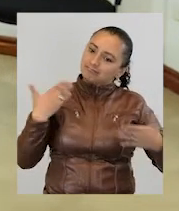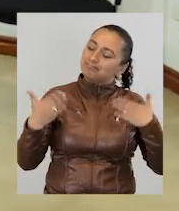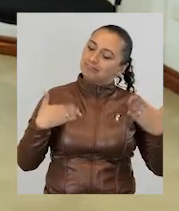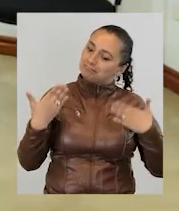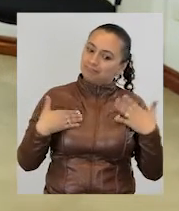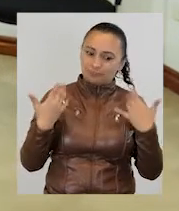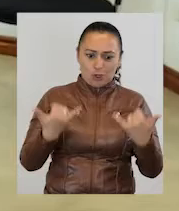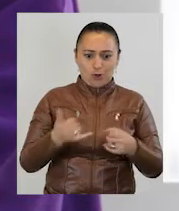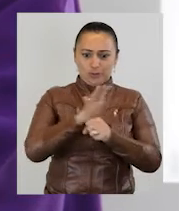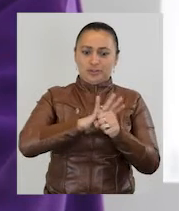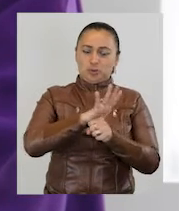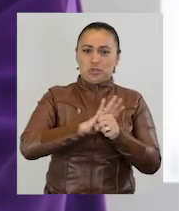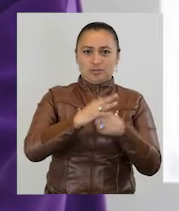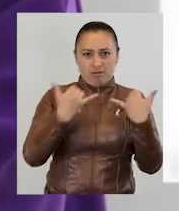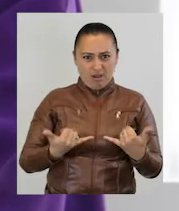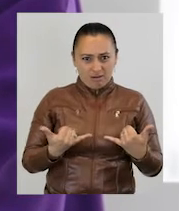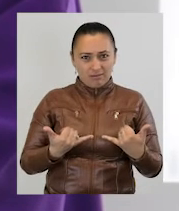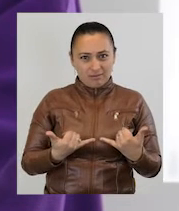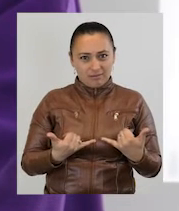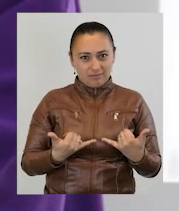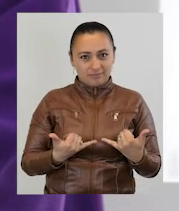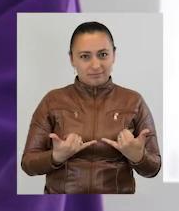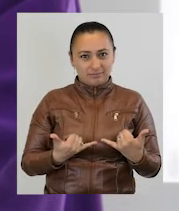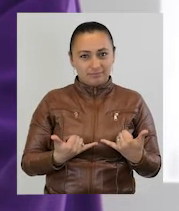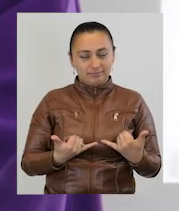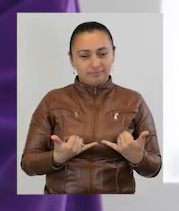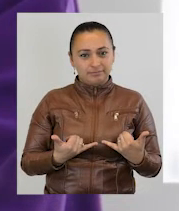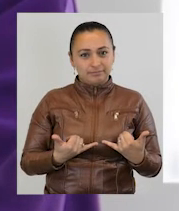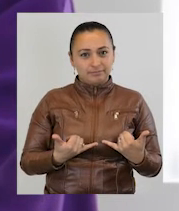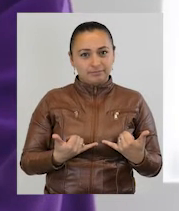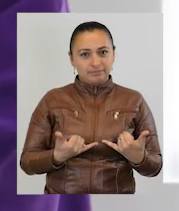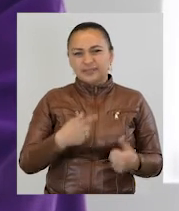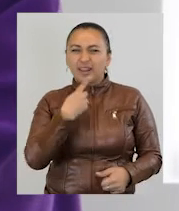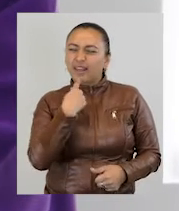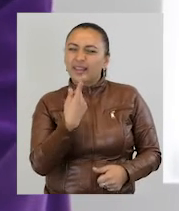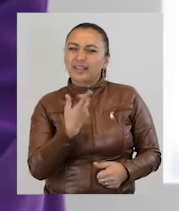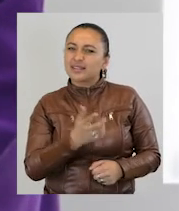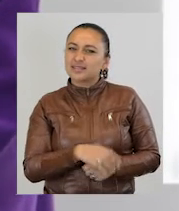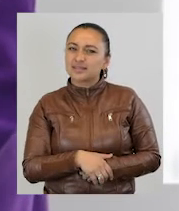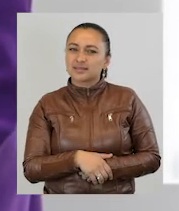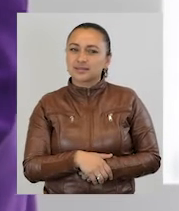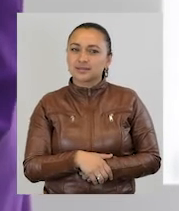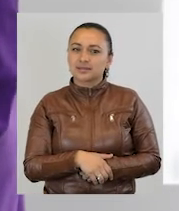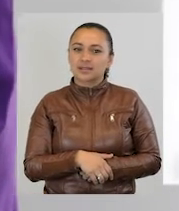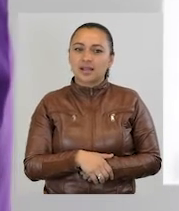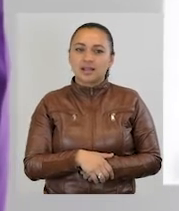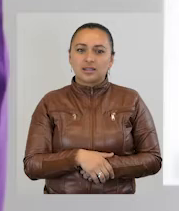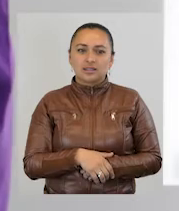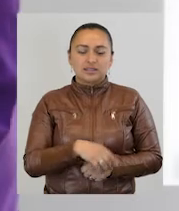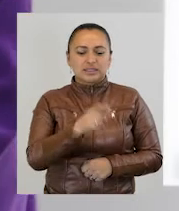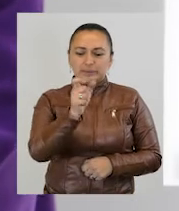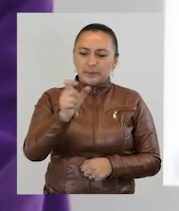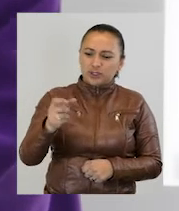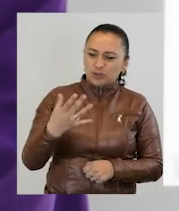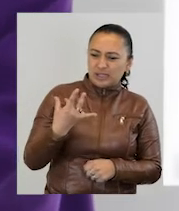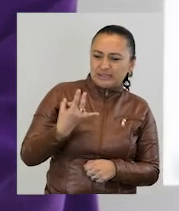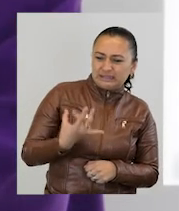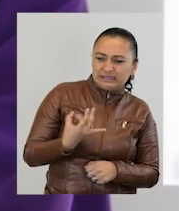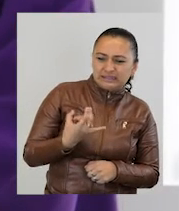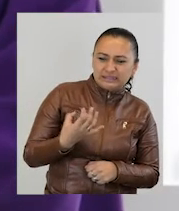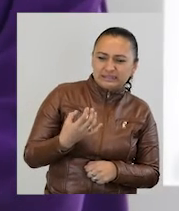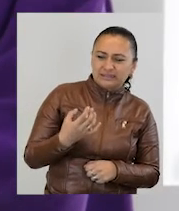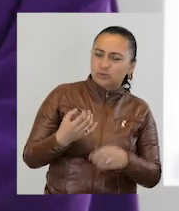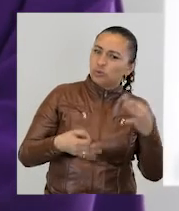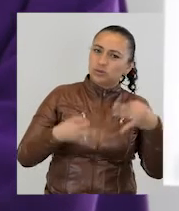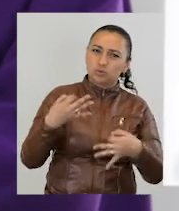¿Estará Dios contento con esta situación que estamos viviendo? ¿Qué nos dice ante el